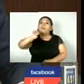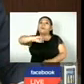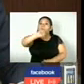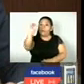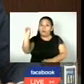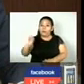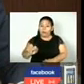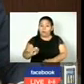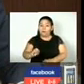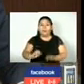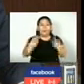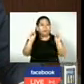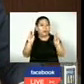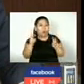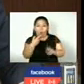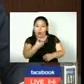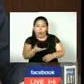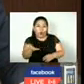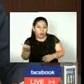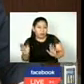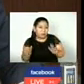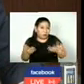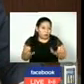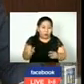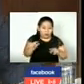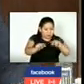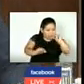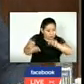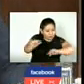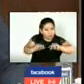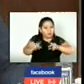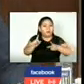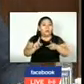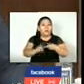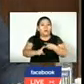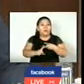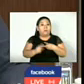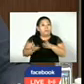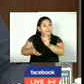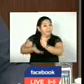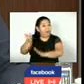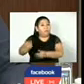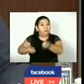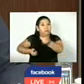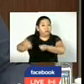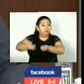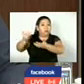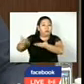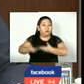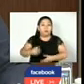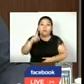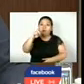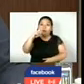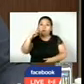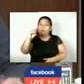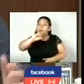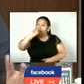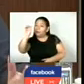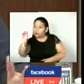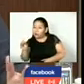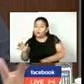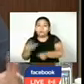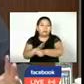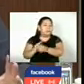Y en materias primas, como productos químicos, los fletes han subido al 100% o un poco más.